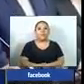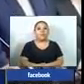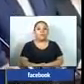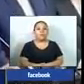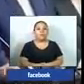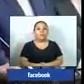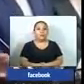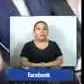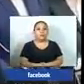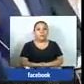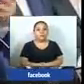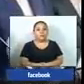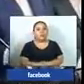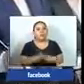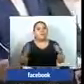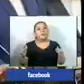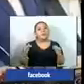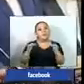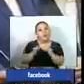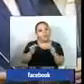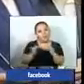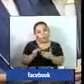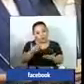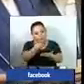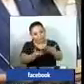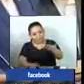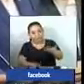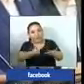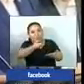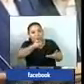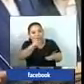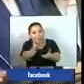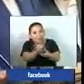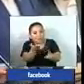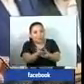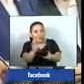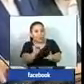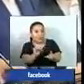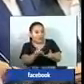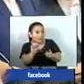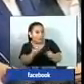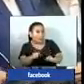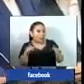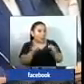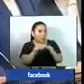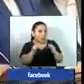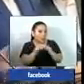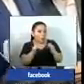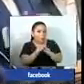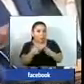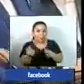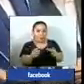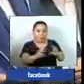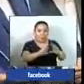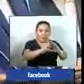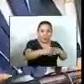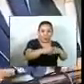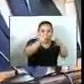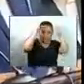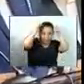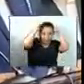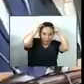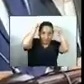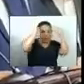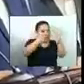salida y de hecho también viene información complementaria a donde se habían pedido cuántas plazas de enfermeras en las diferentes